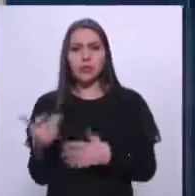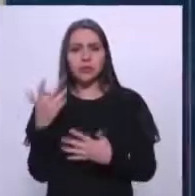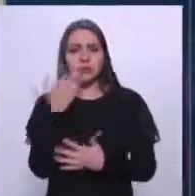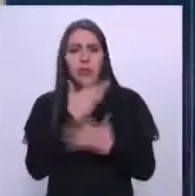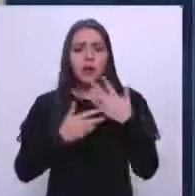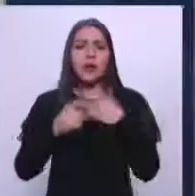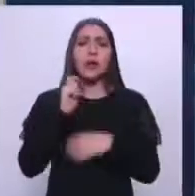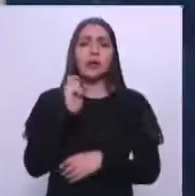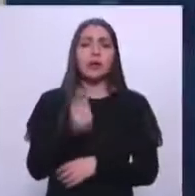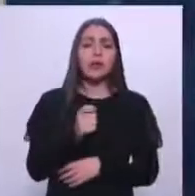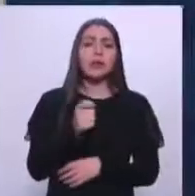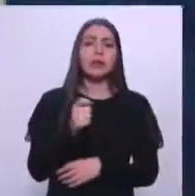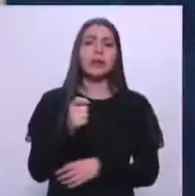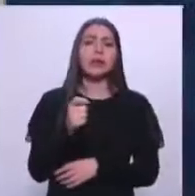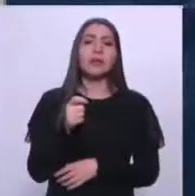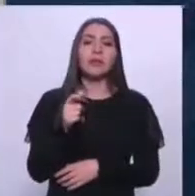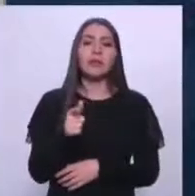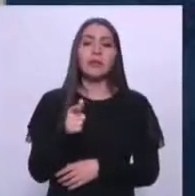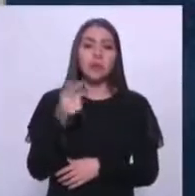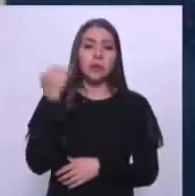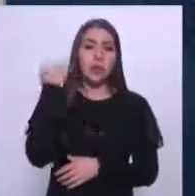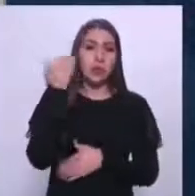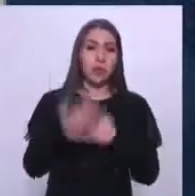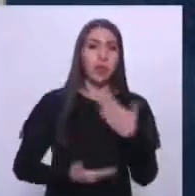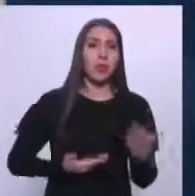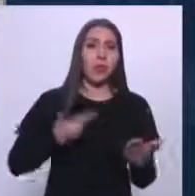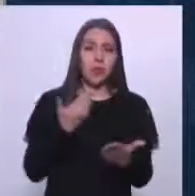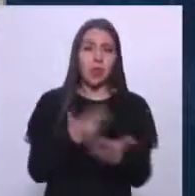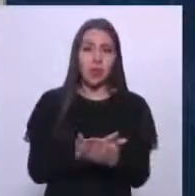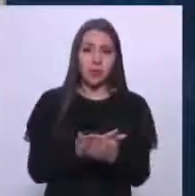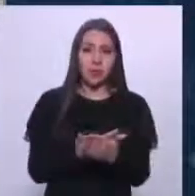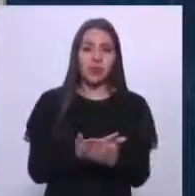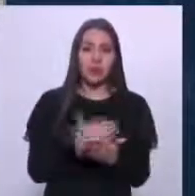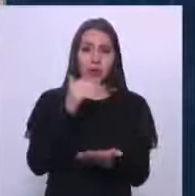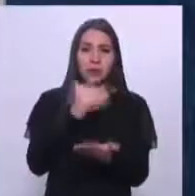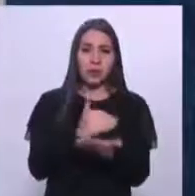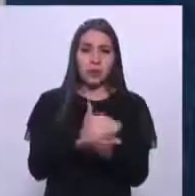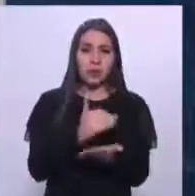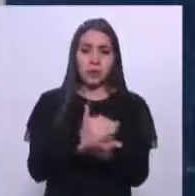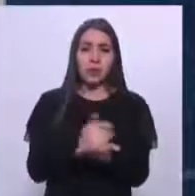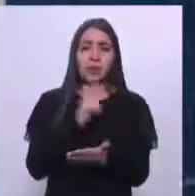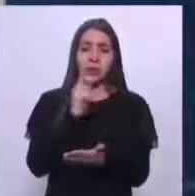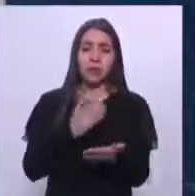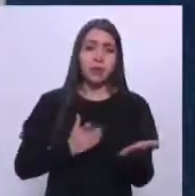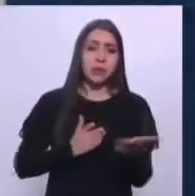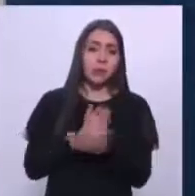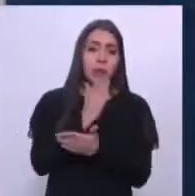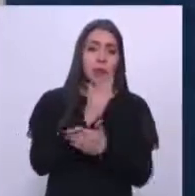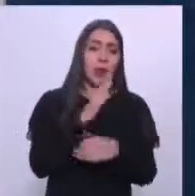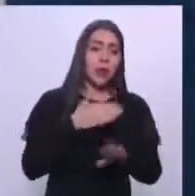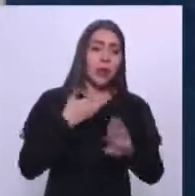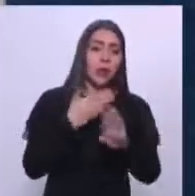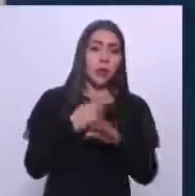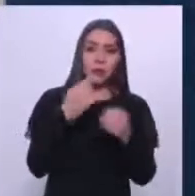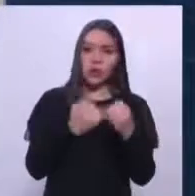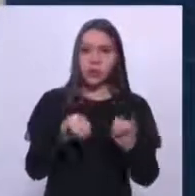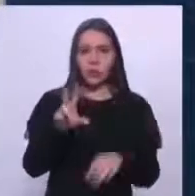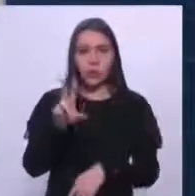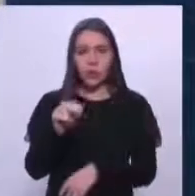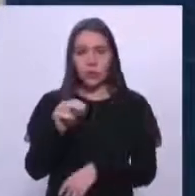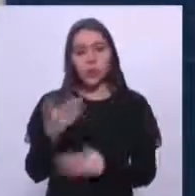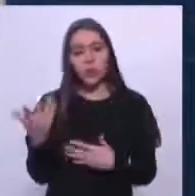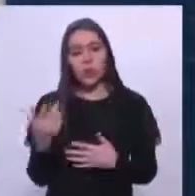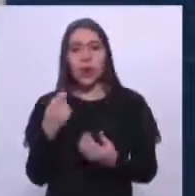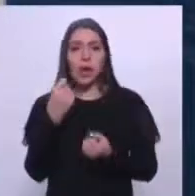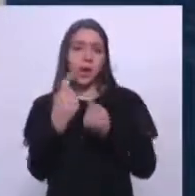los planteamientos de la iniciativa no son violatorios de la autonomía, hay otros que sí establecen una cierta